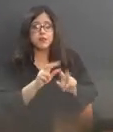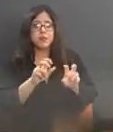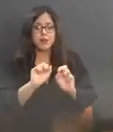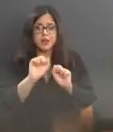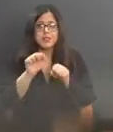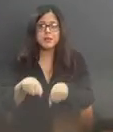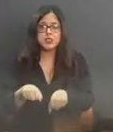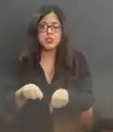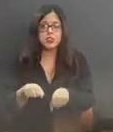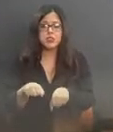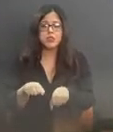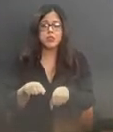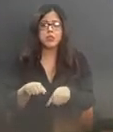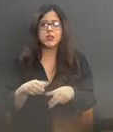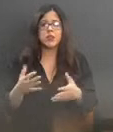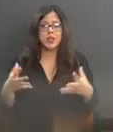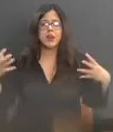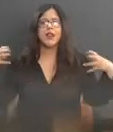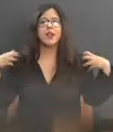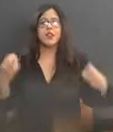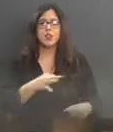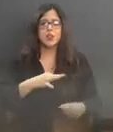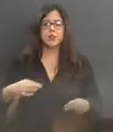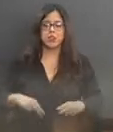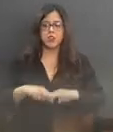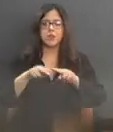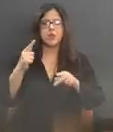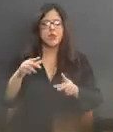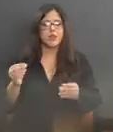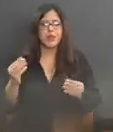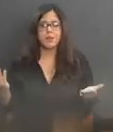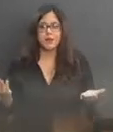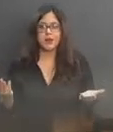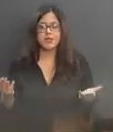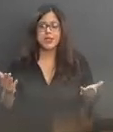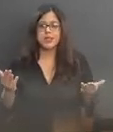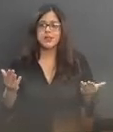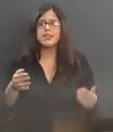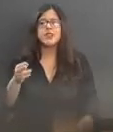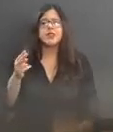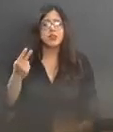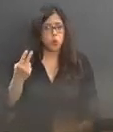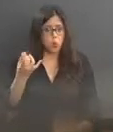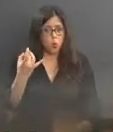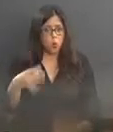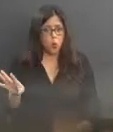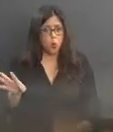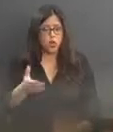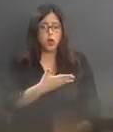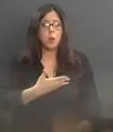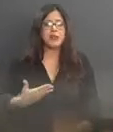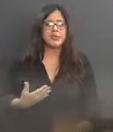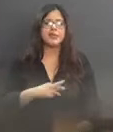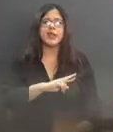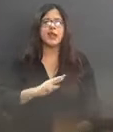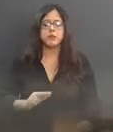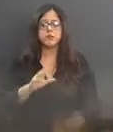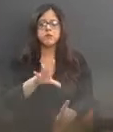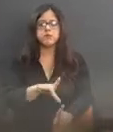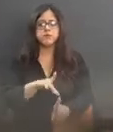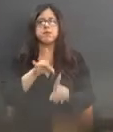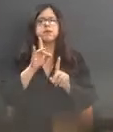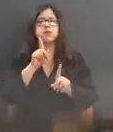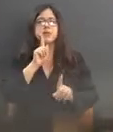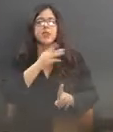de Ministerio de Hacienda. ¿Qué pasa entonces? Es propiedad única del presidente de la República designar al